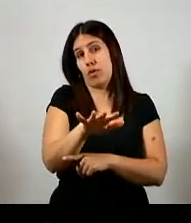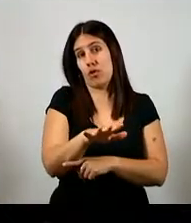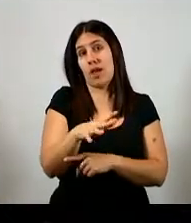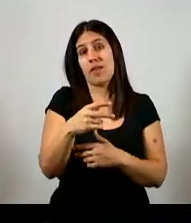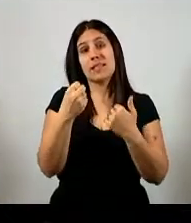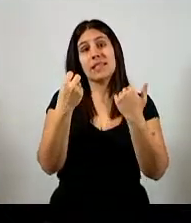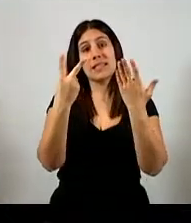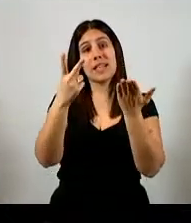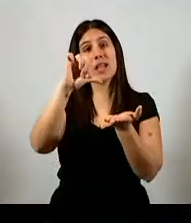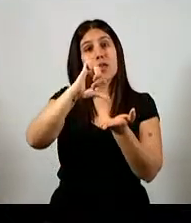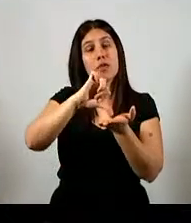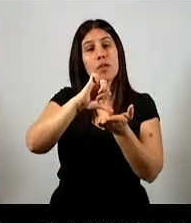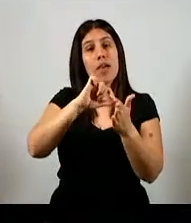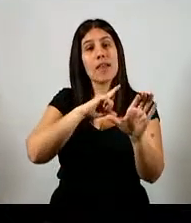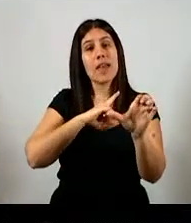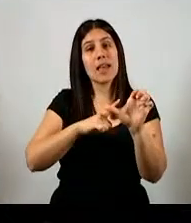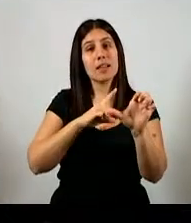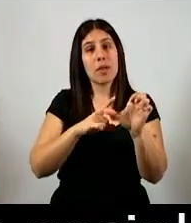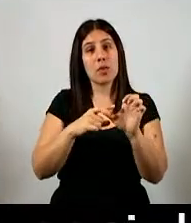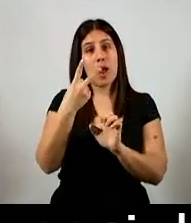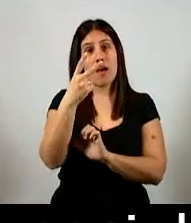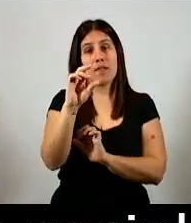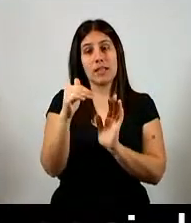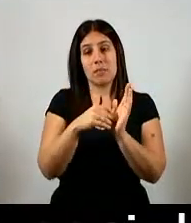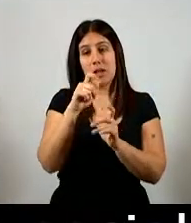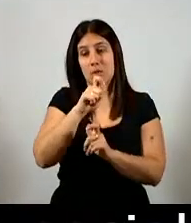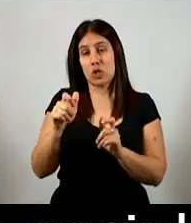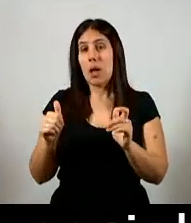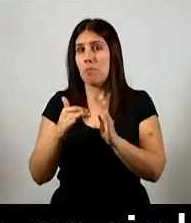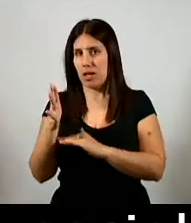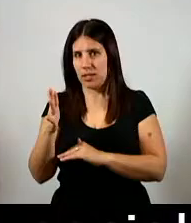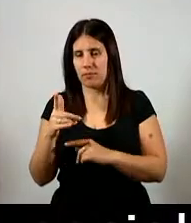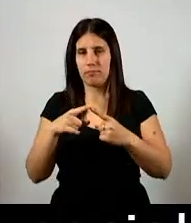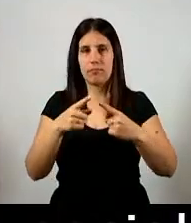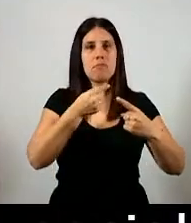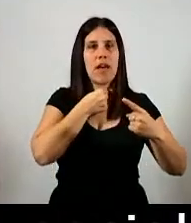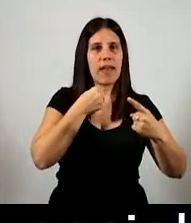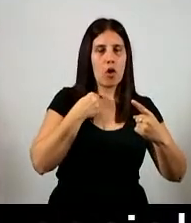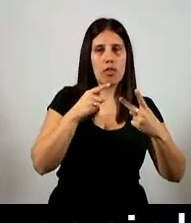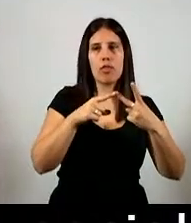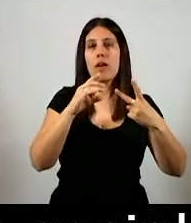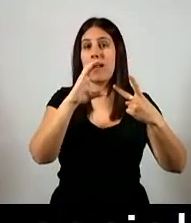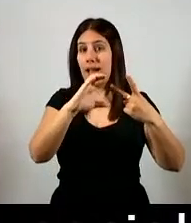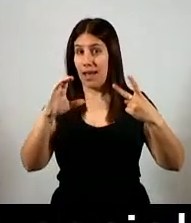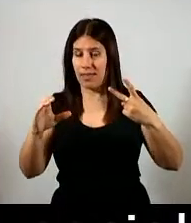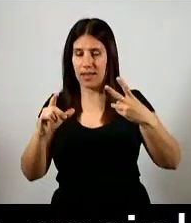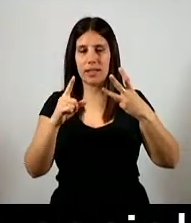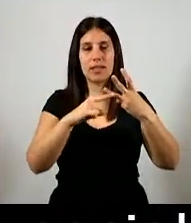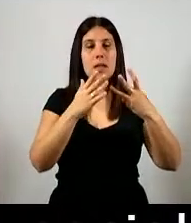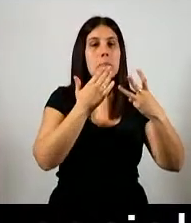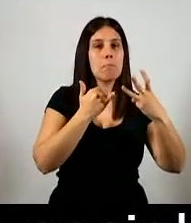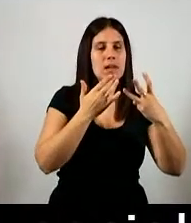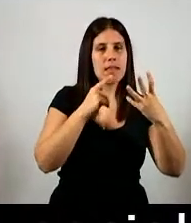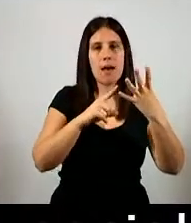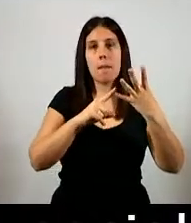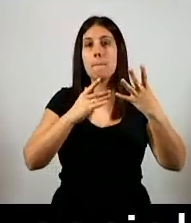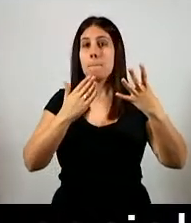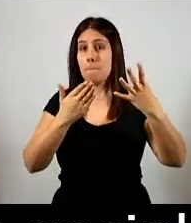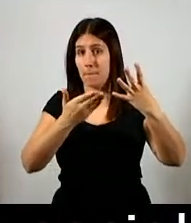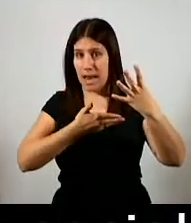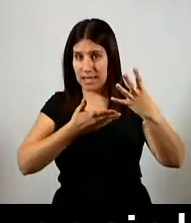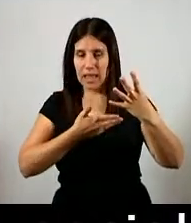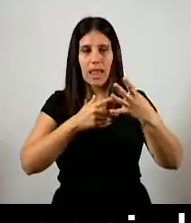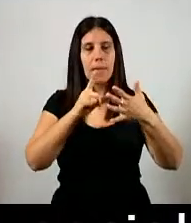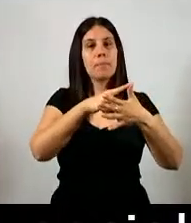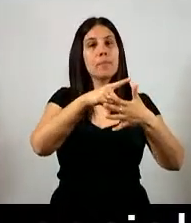ciudades extremeñas con más de 20.000 habitantes: Badajoz, Cáceres, Mérida, Plasencia, Don